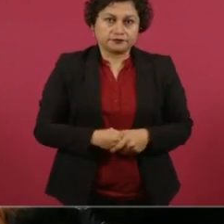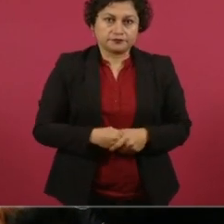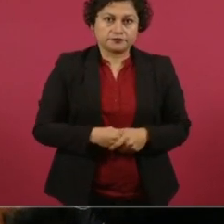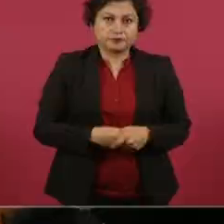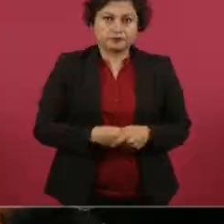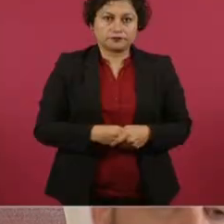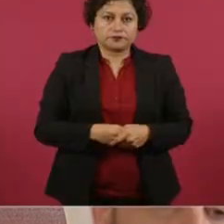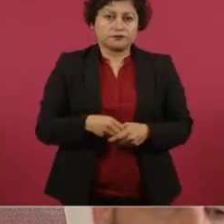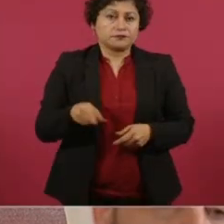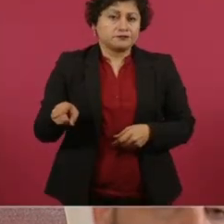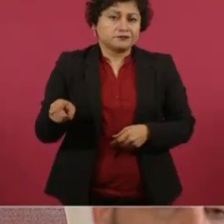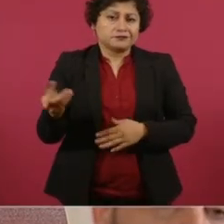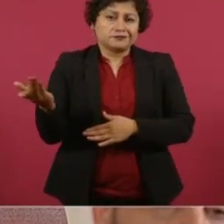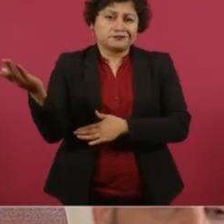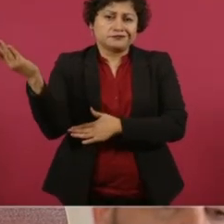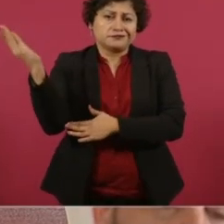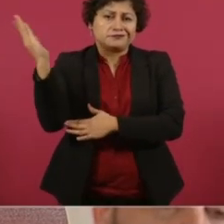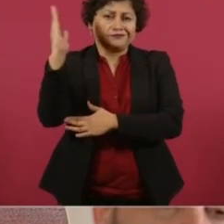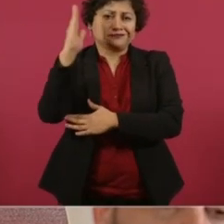todo el día.